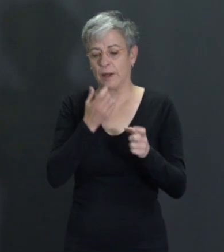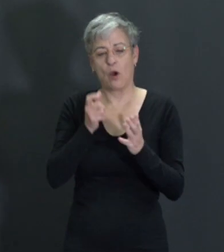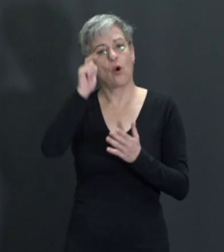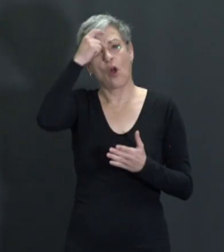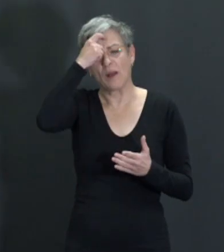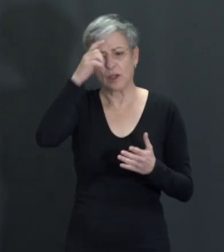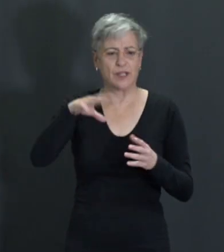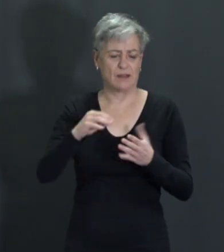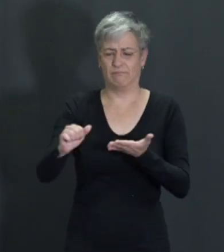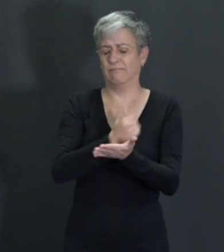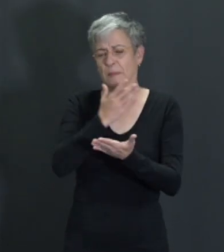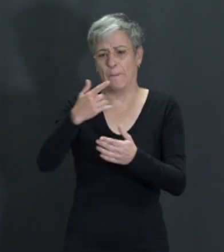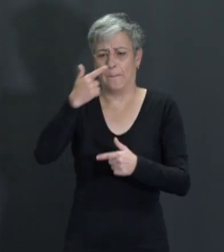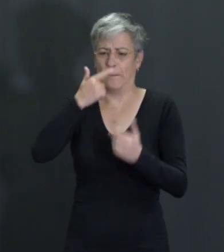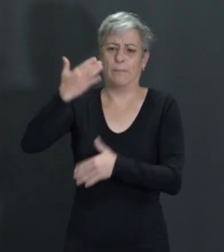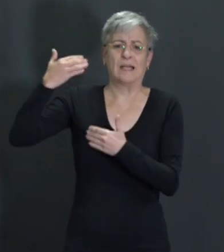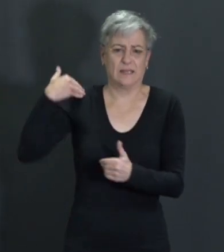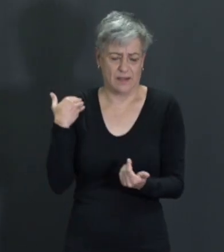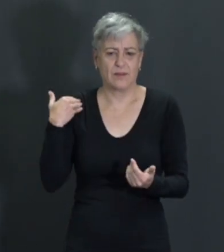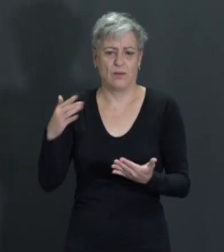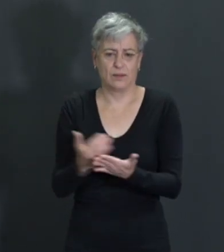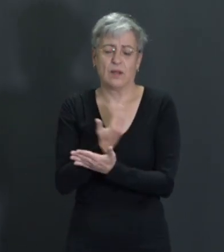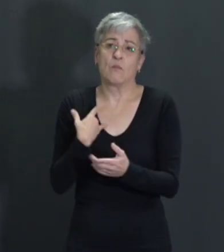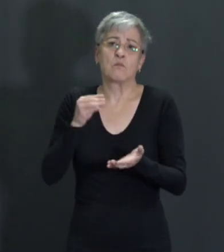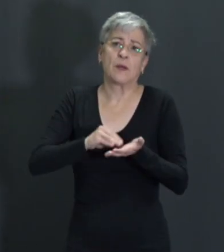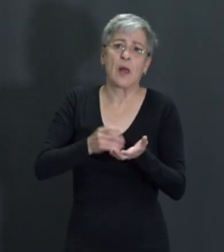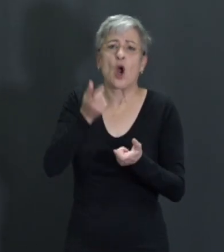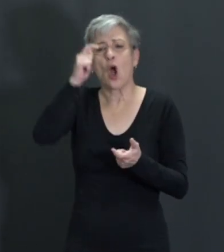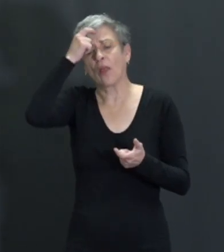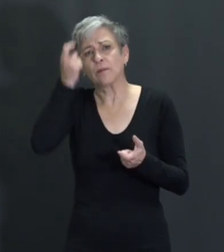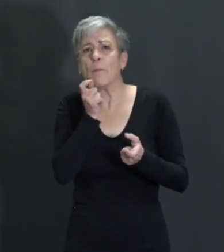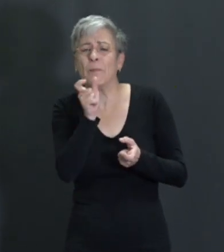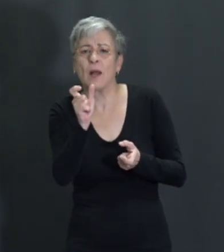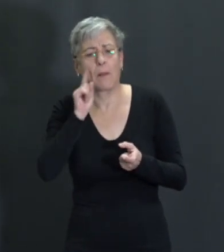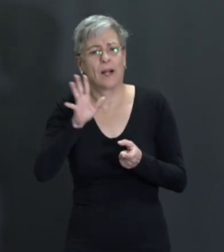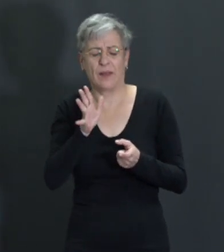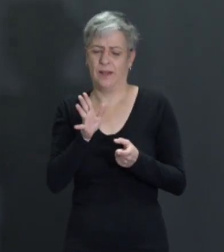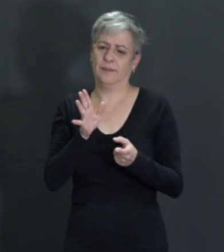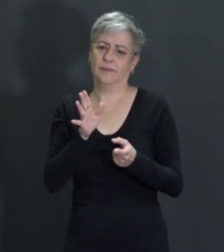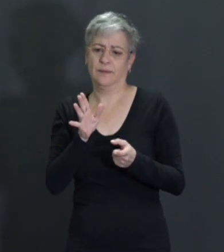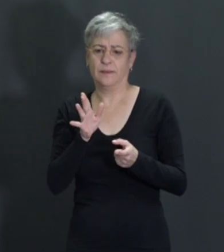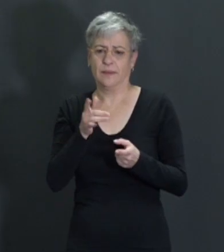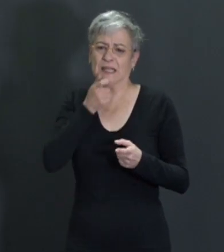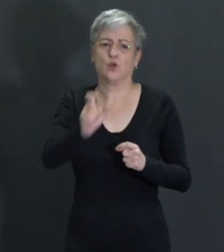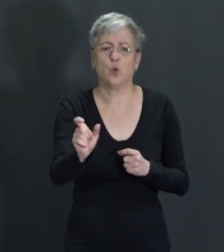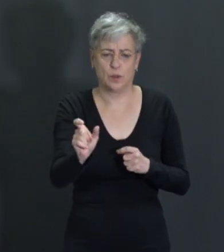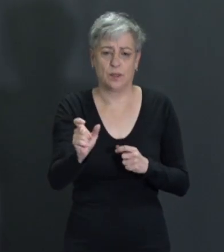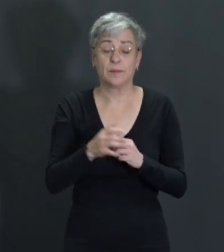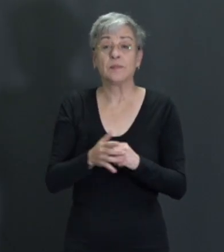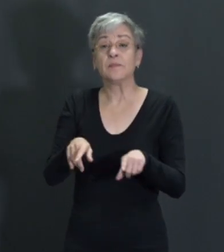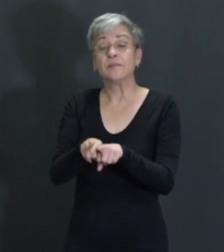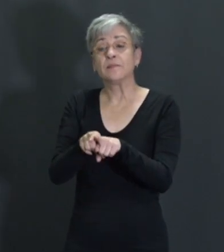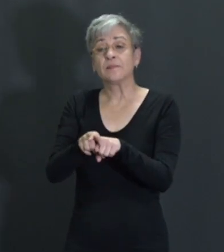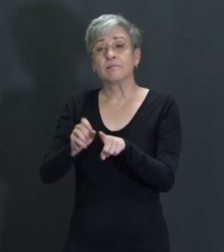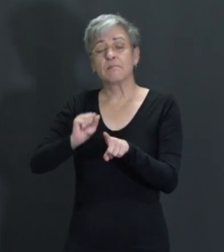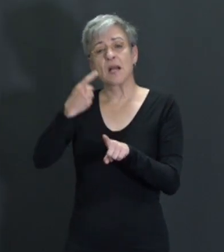conceptos obsoletos que hoy se consideran incluso ofensivos en algunos extremos. Pero más